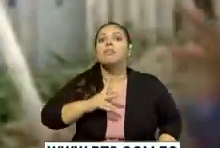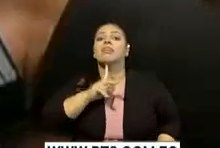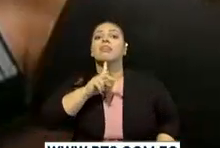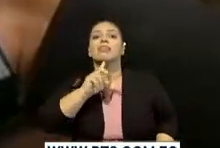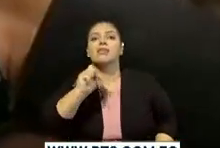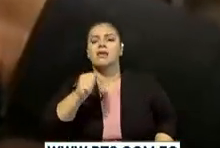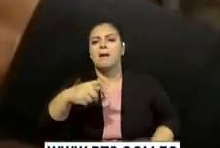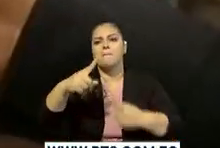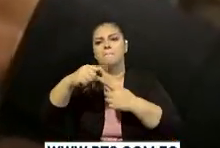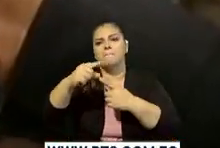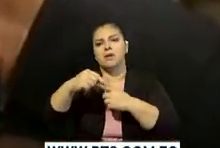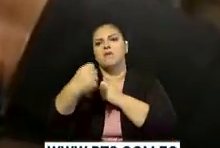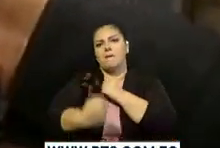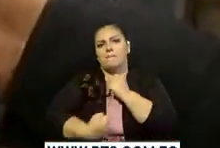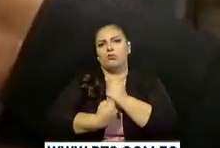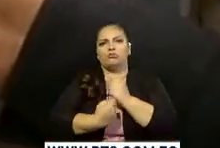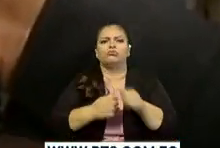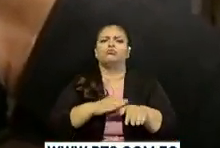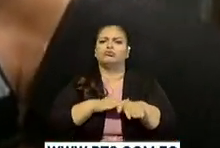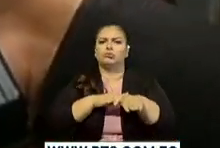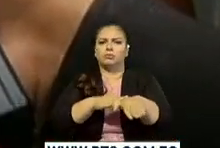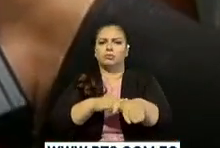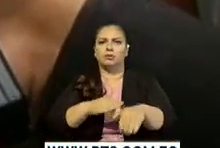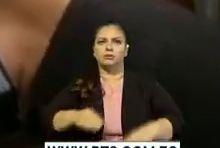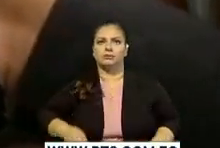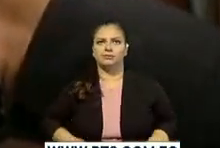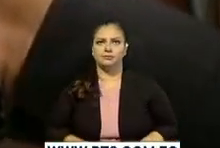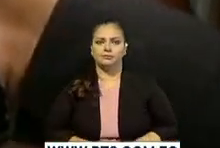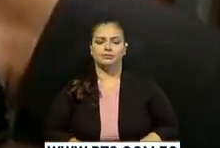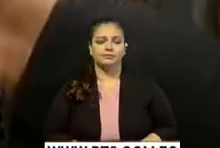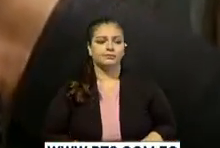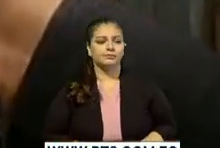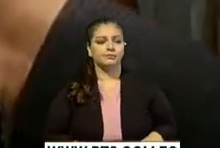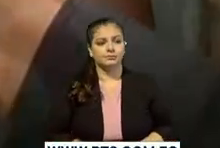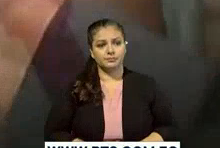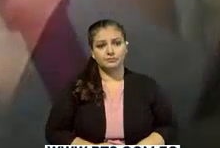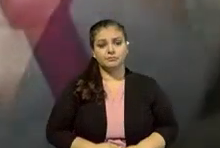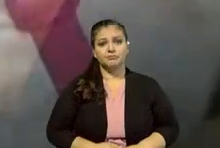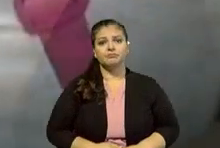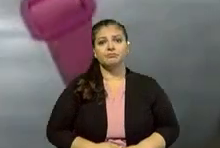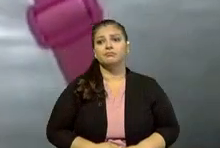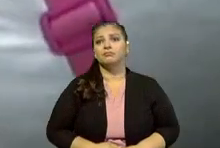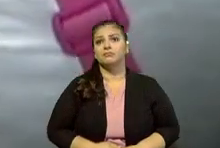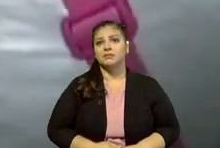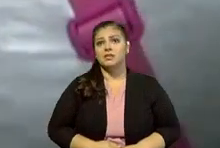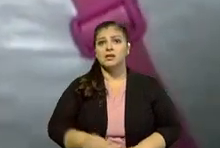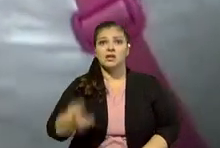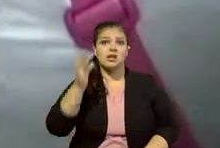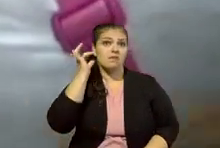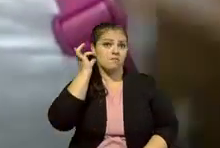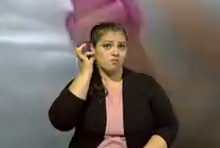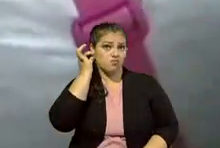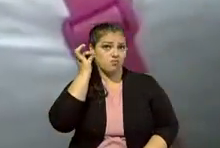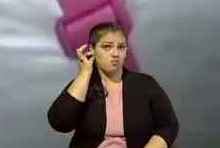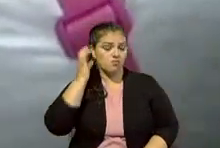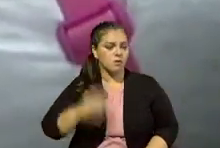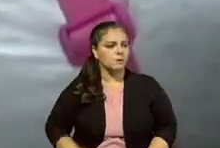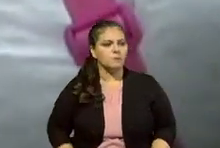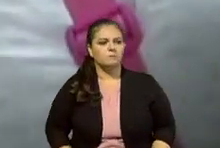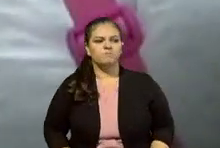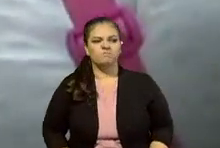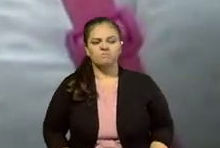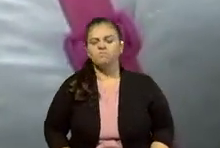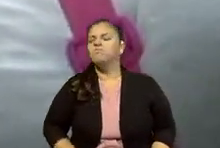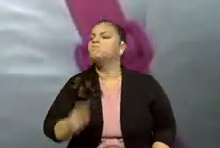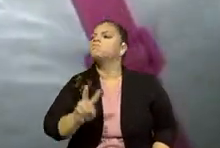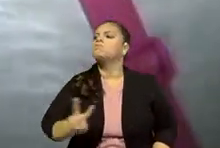prima. Cuando yo llegué me dijeron que ya estaba por aquí, ha venido con una mochila, a ver ropa y se ha ido otra vez. Si hay una discusión, tenemos que hablar, porque somos